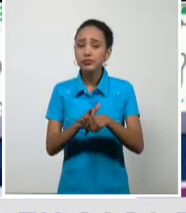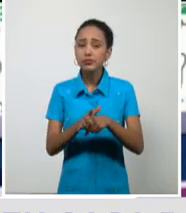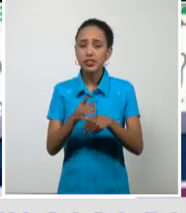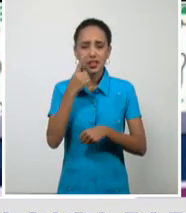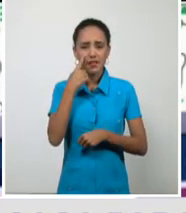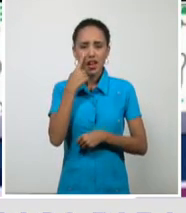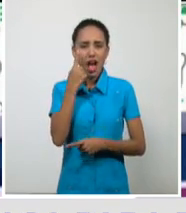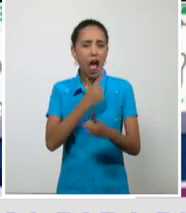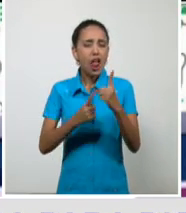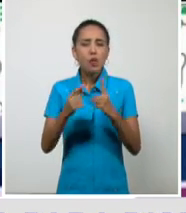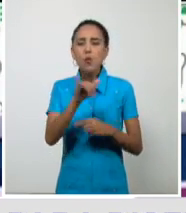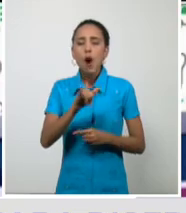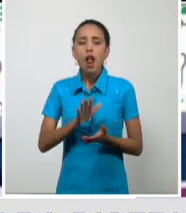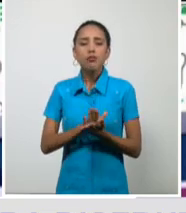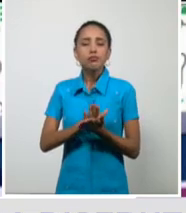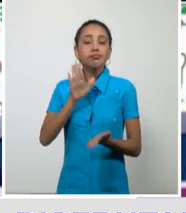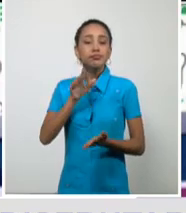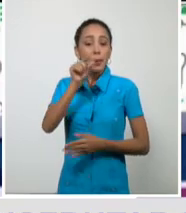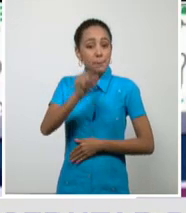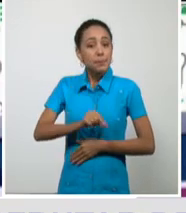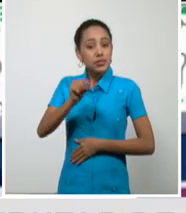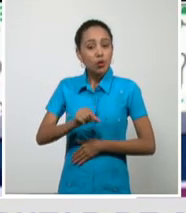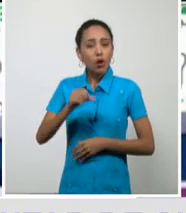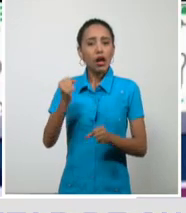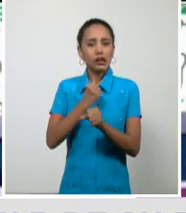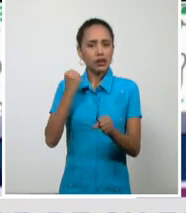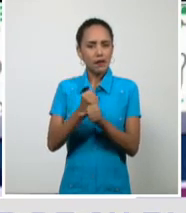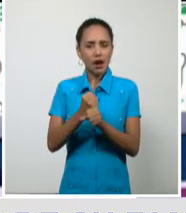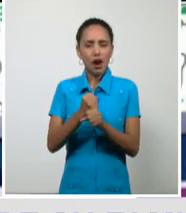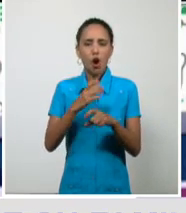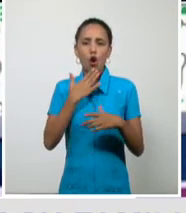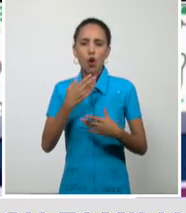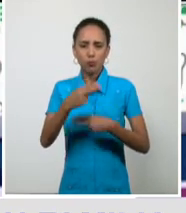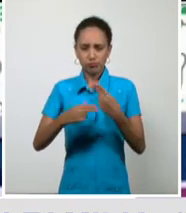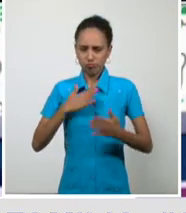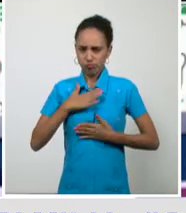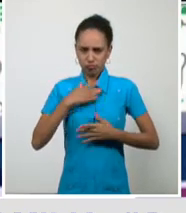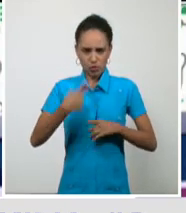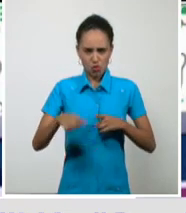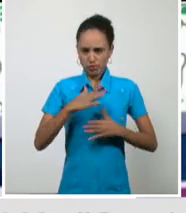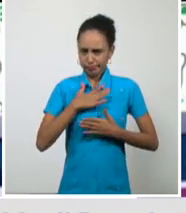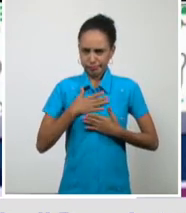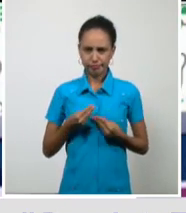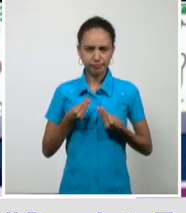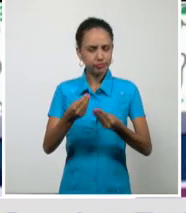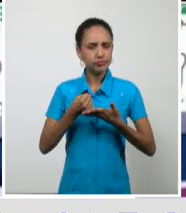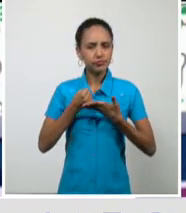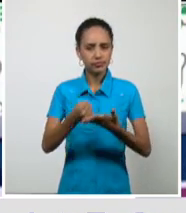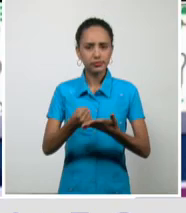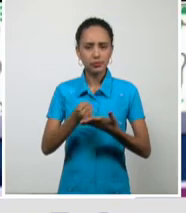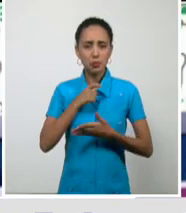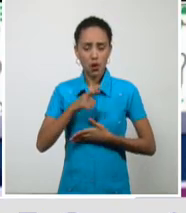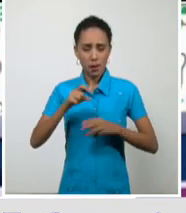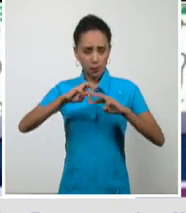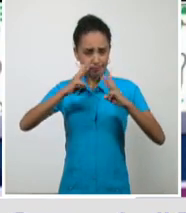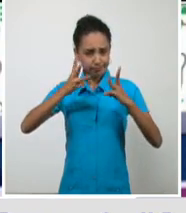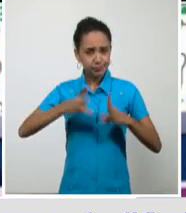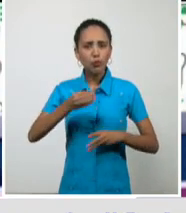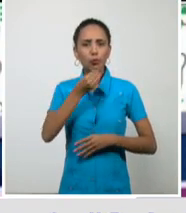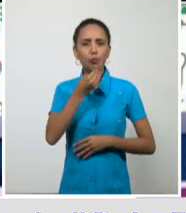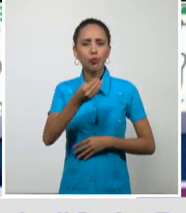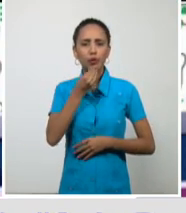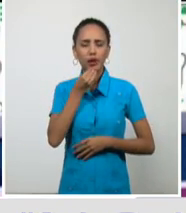un compromiso entre quienes dedican sus propios recursos a acciones solidarias. A través de las redes sociales, por ejemplo, podemos compartir al